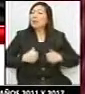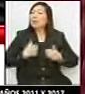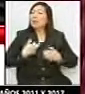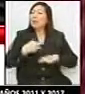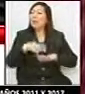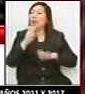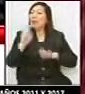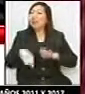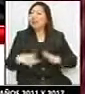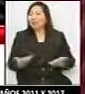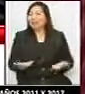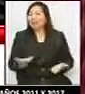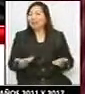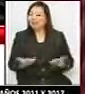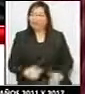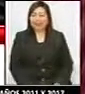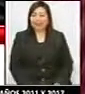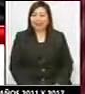repente